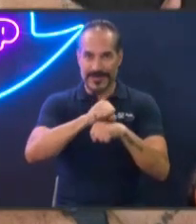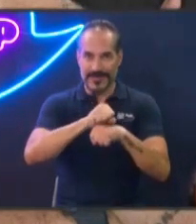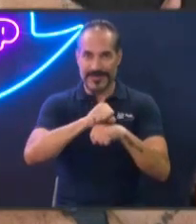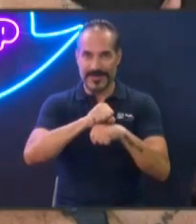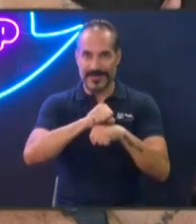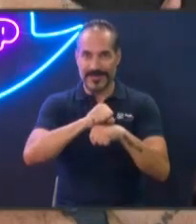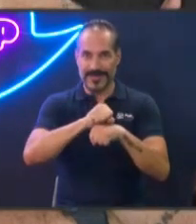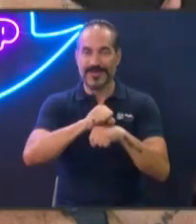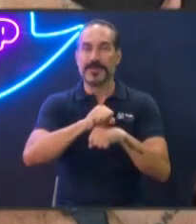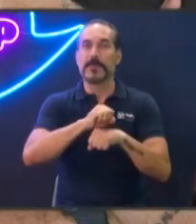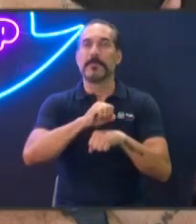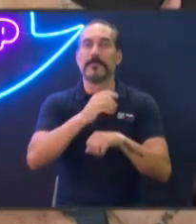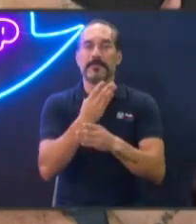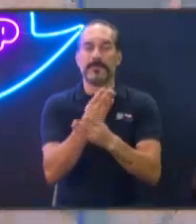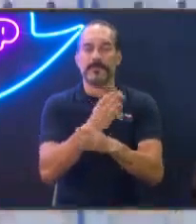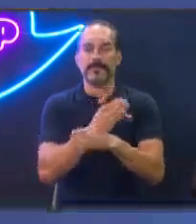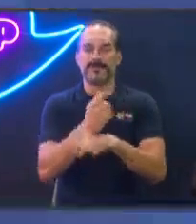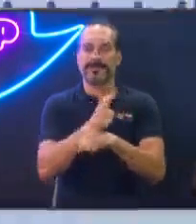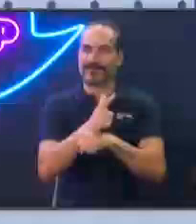y